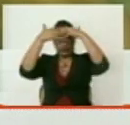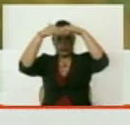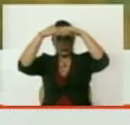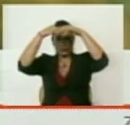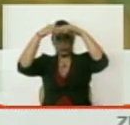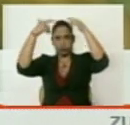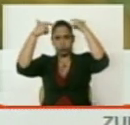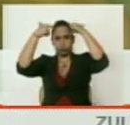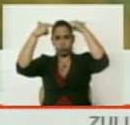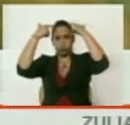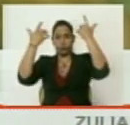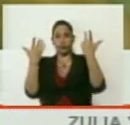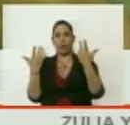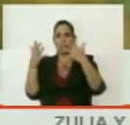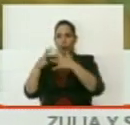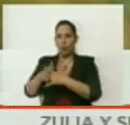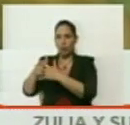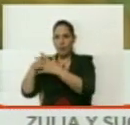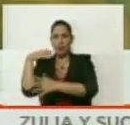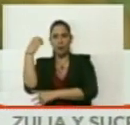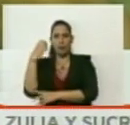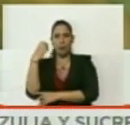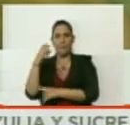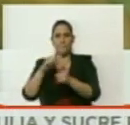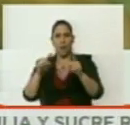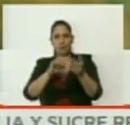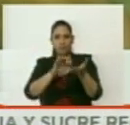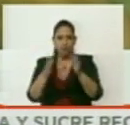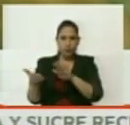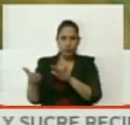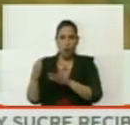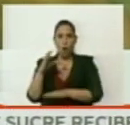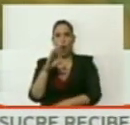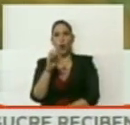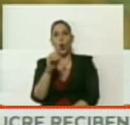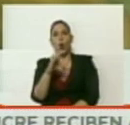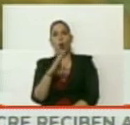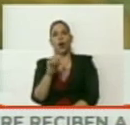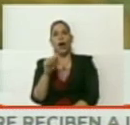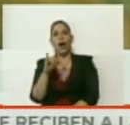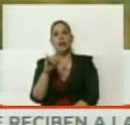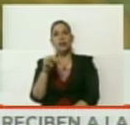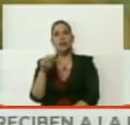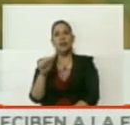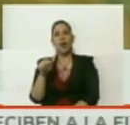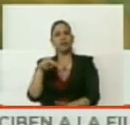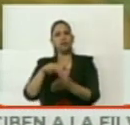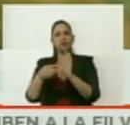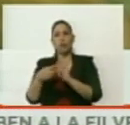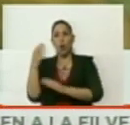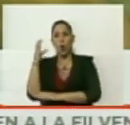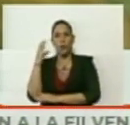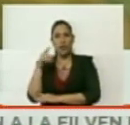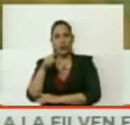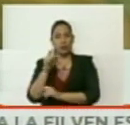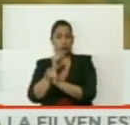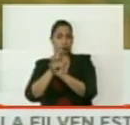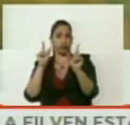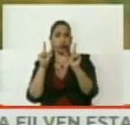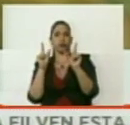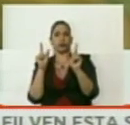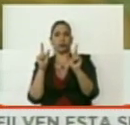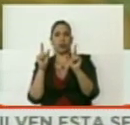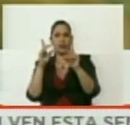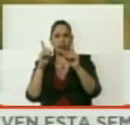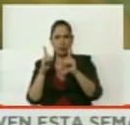los norteamericanos, de los europeos, para matarlos, la cocaína que es colombiana y que tiene impacto en las decisiones políticas, en